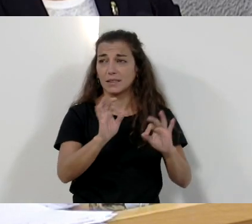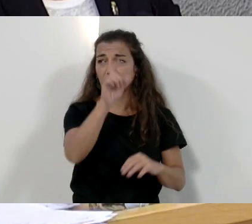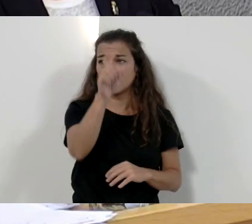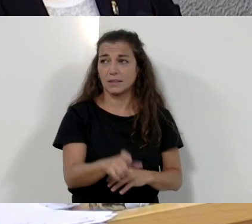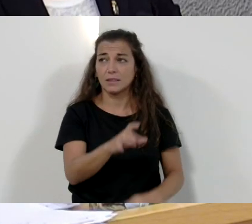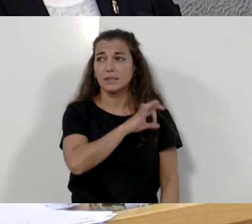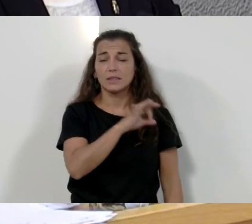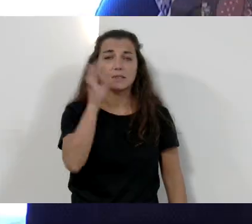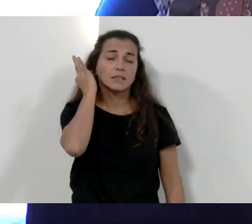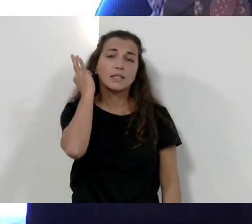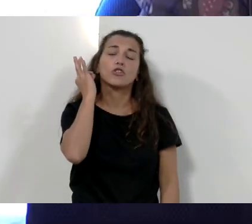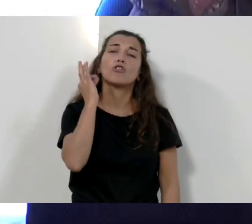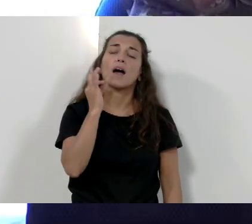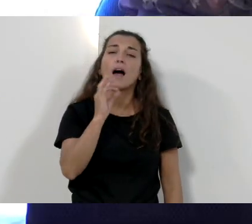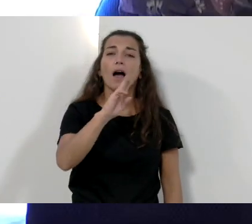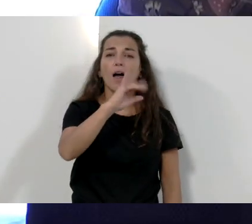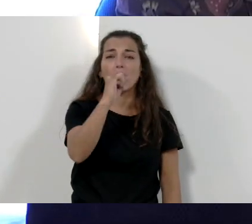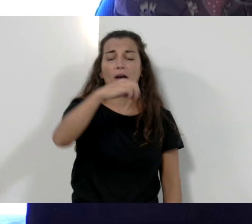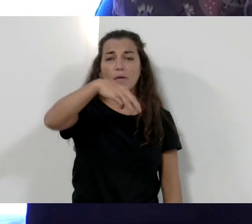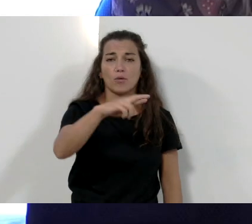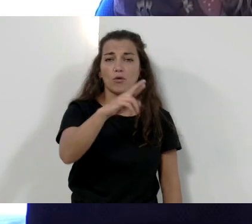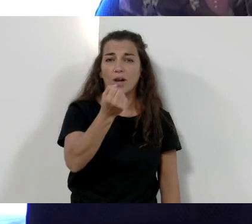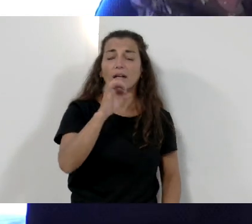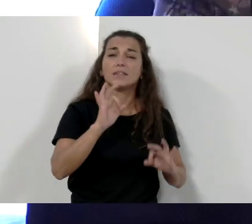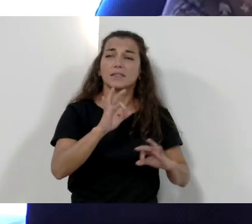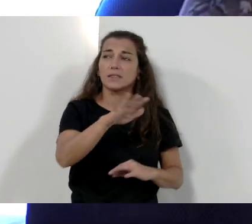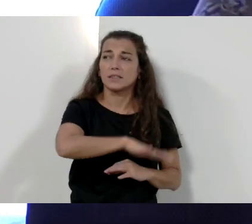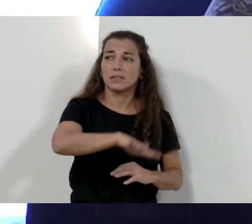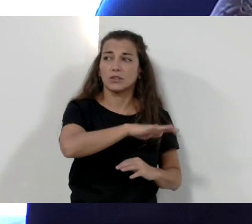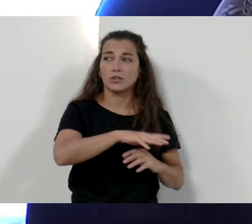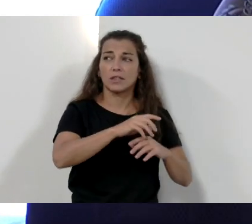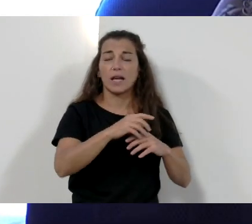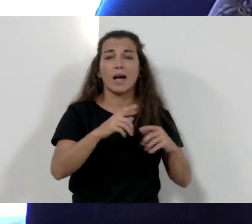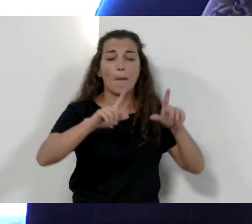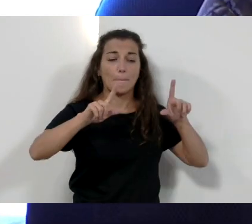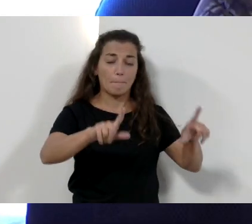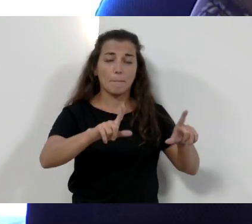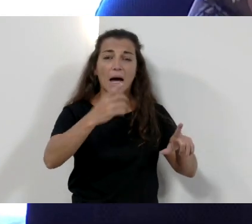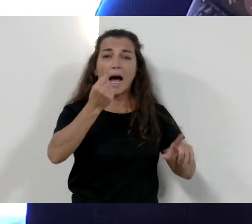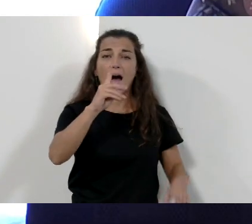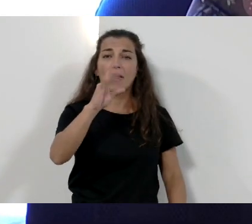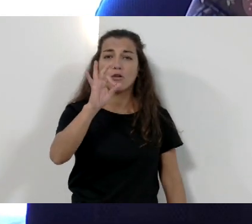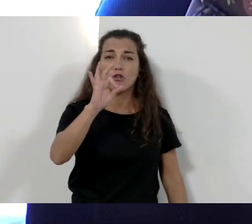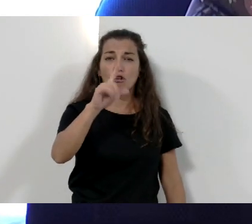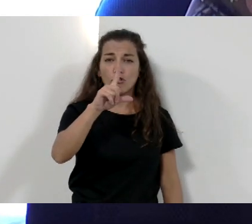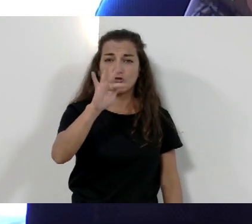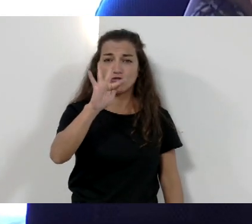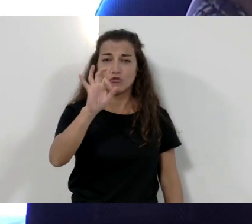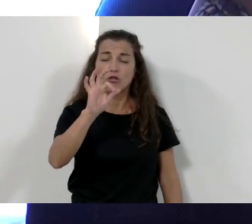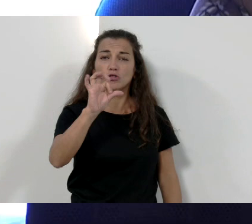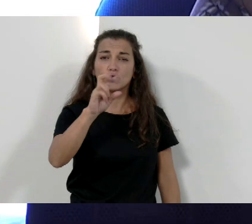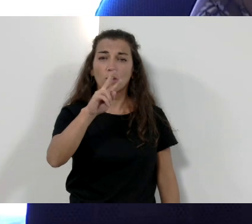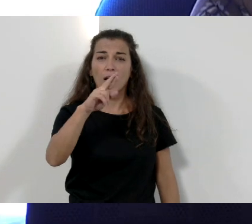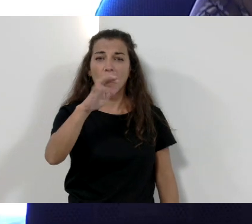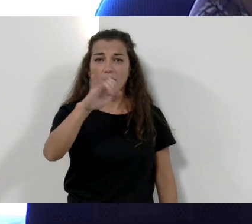de la transición y ese consenso que consiguió, pues se encuentra con que su placa tiene este bonito gráfico